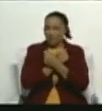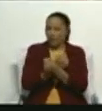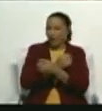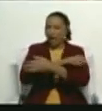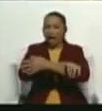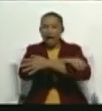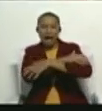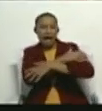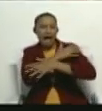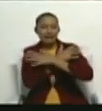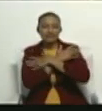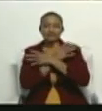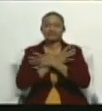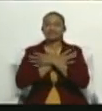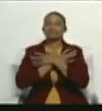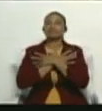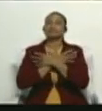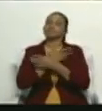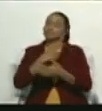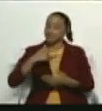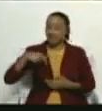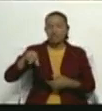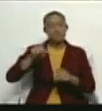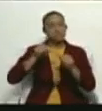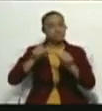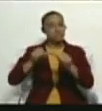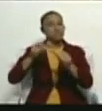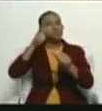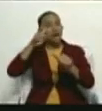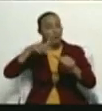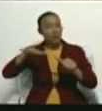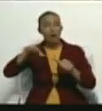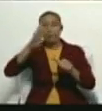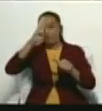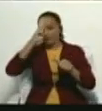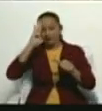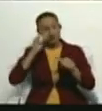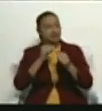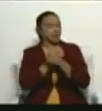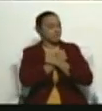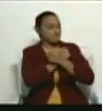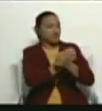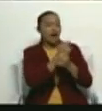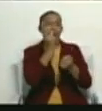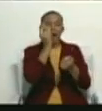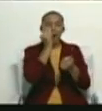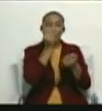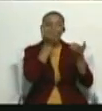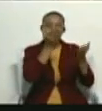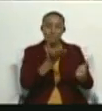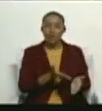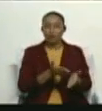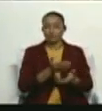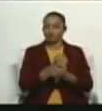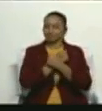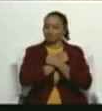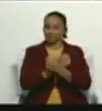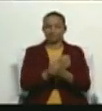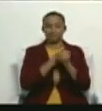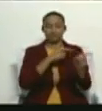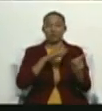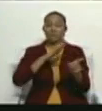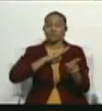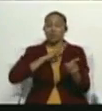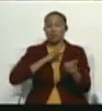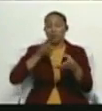parte y el pueblo sigue con cariño, con respeto y con amor a un gran hombre, a un gran llanero, un